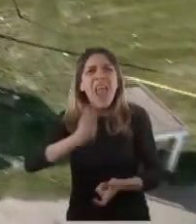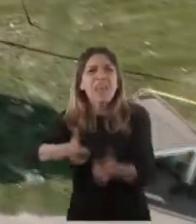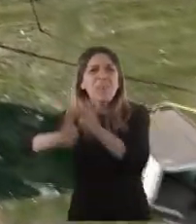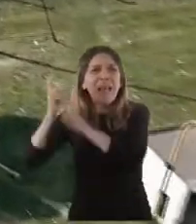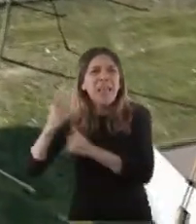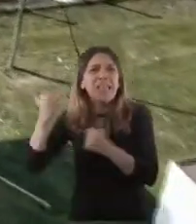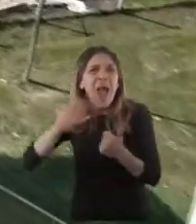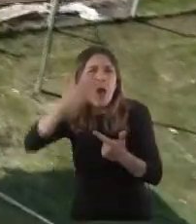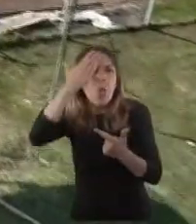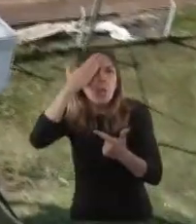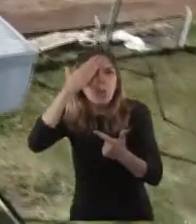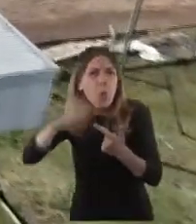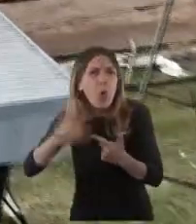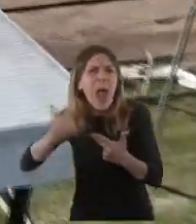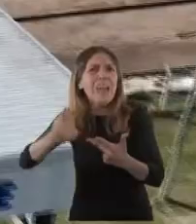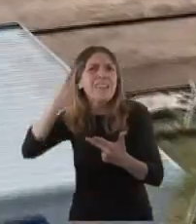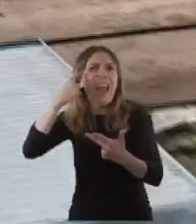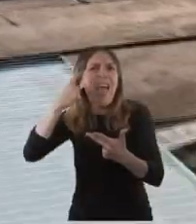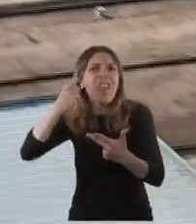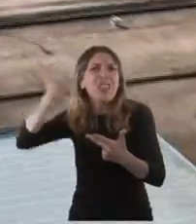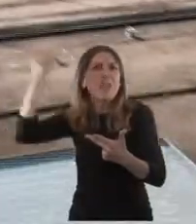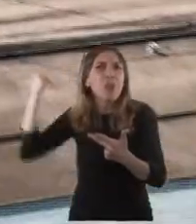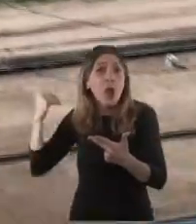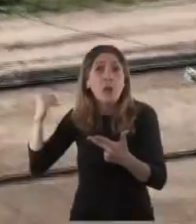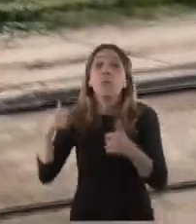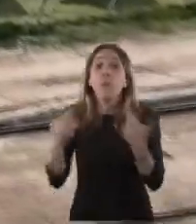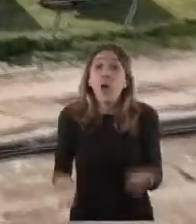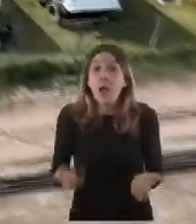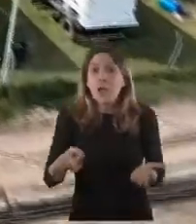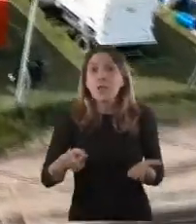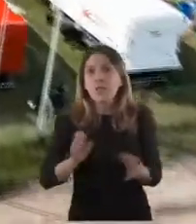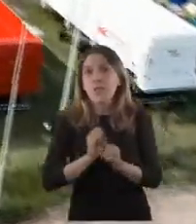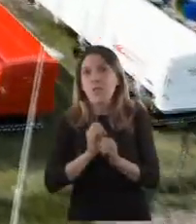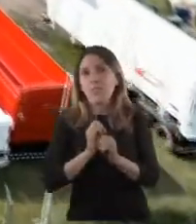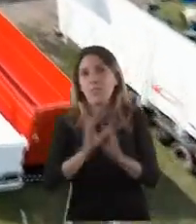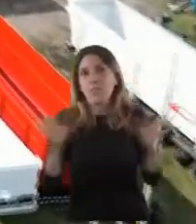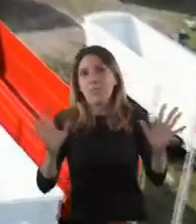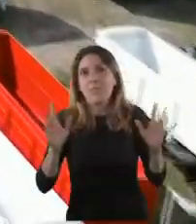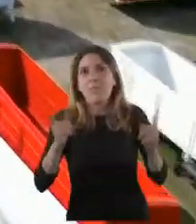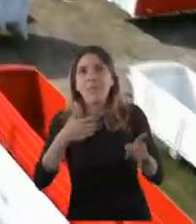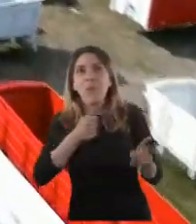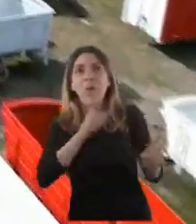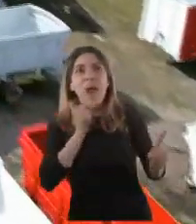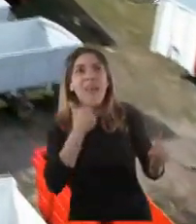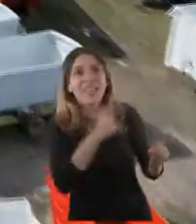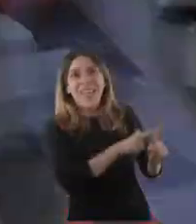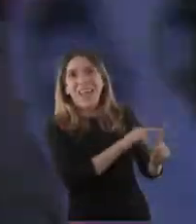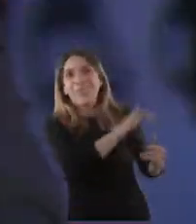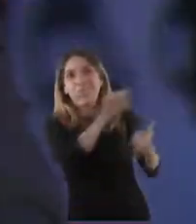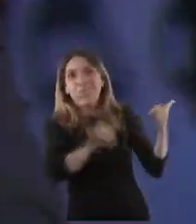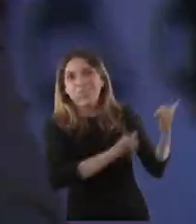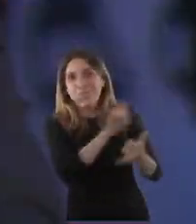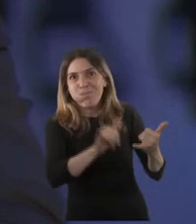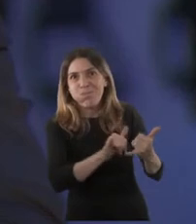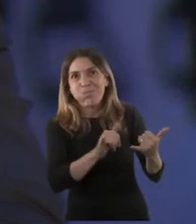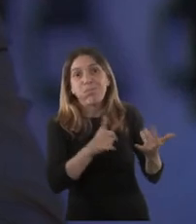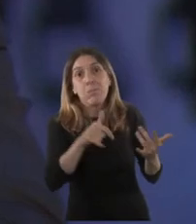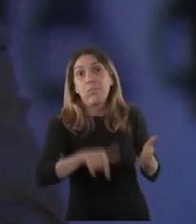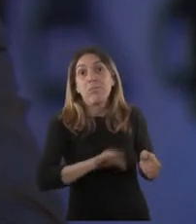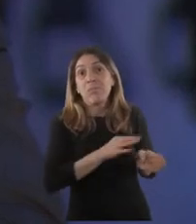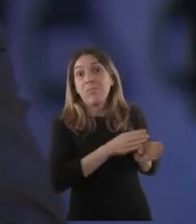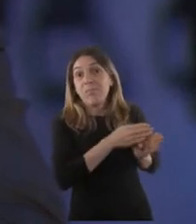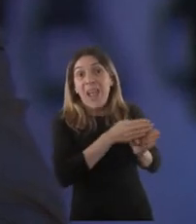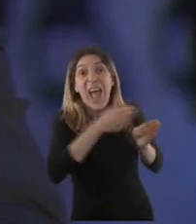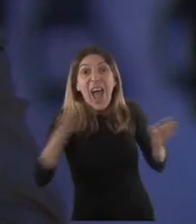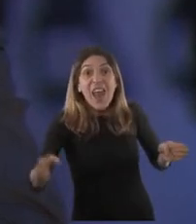tradición. Y eso es una de las cosas que claramente, con estos datos que Matías nos aporta de haber sido el año en la